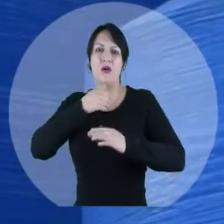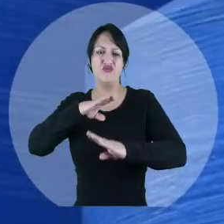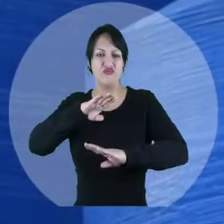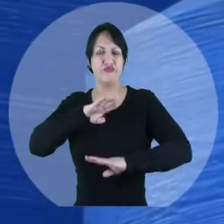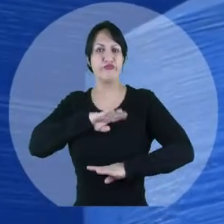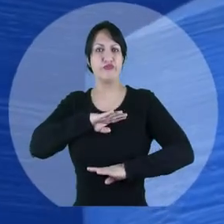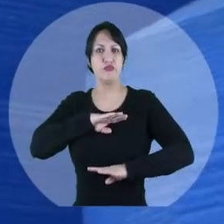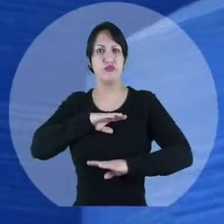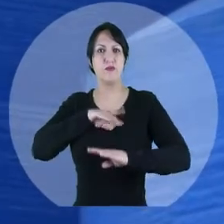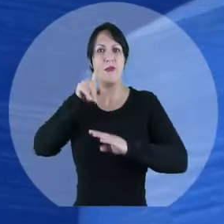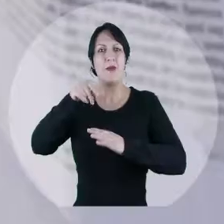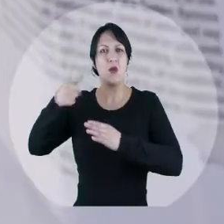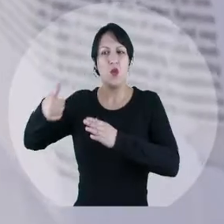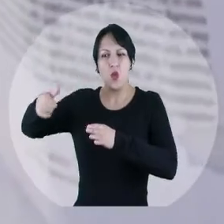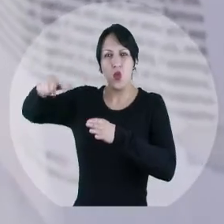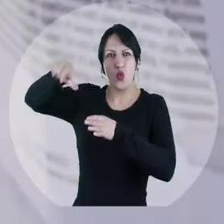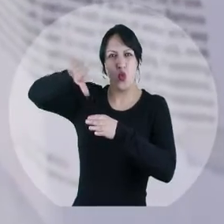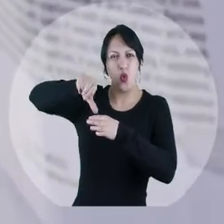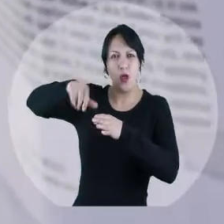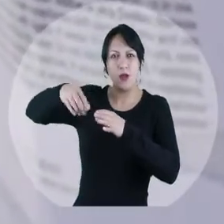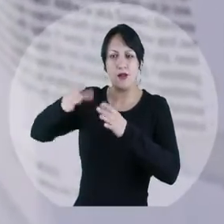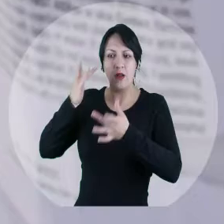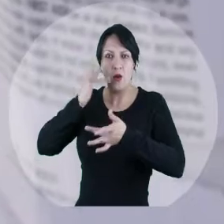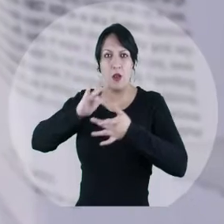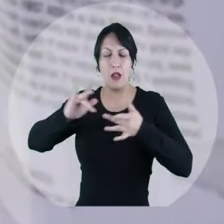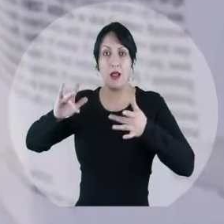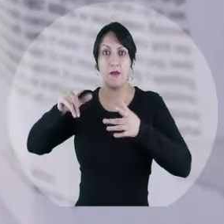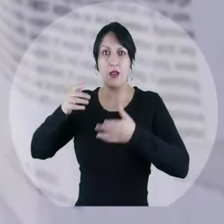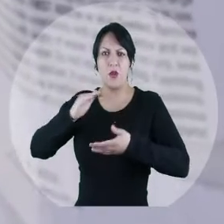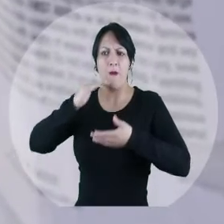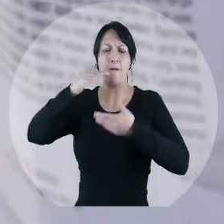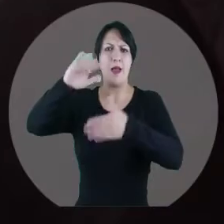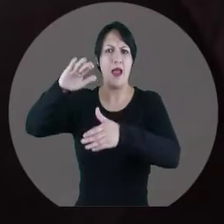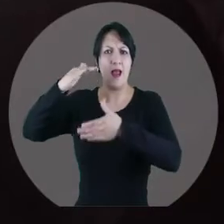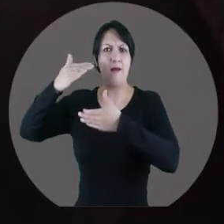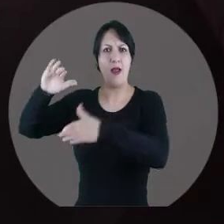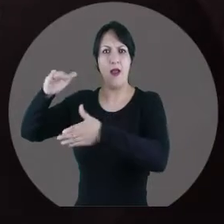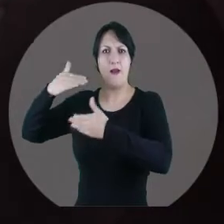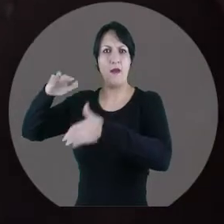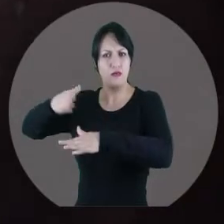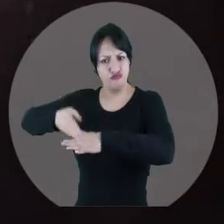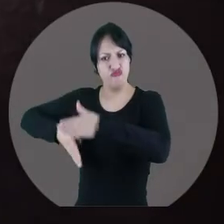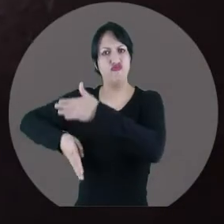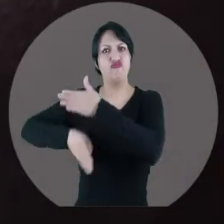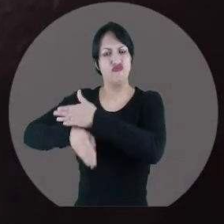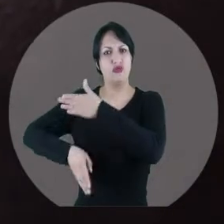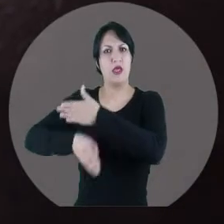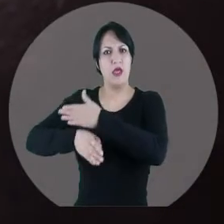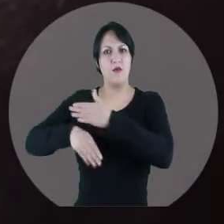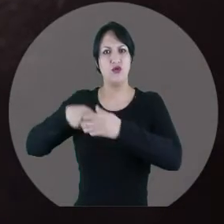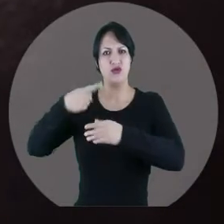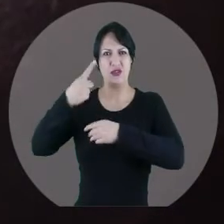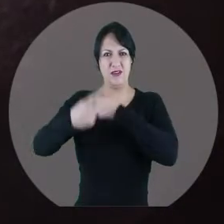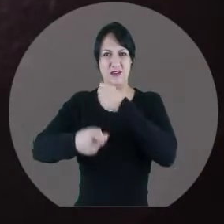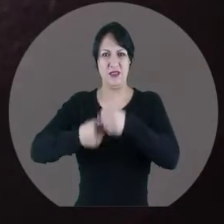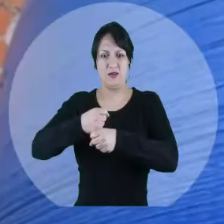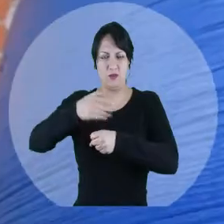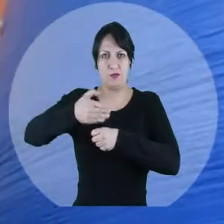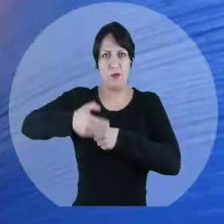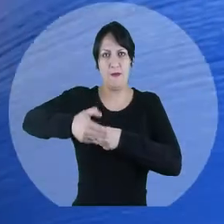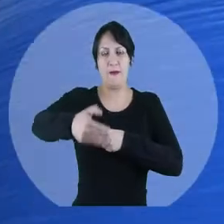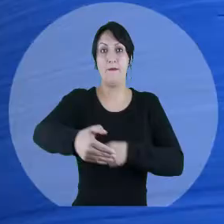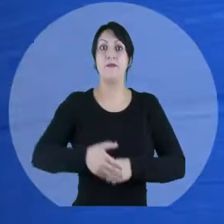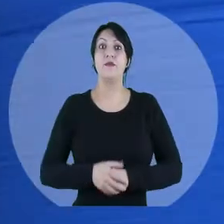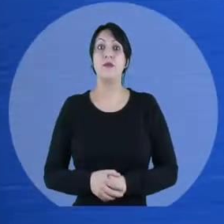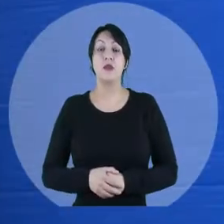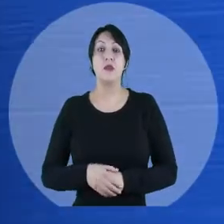insumo para la potabilización, en este caso el cloro, y hemos venido avanzando con estas entregas, las cuales las vamos a seguir haciendo